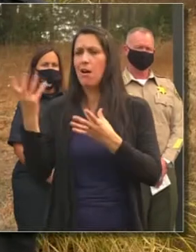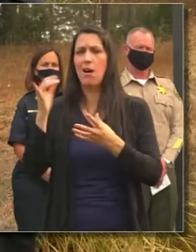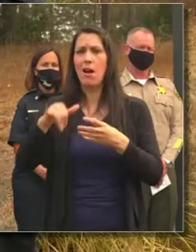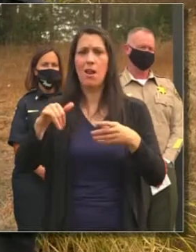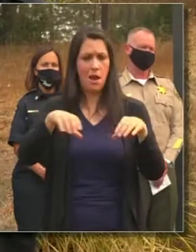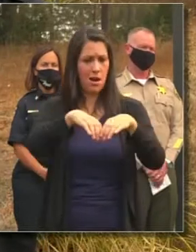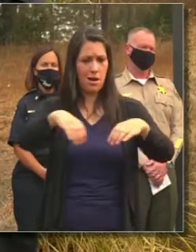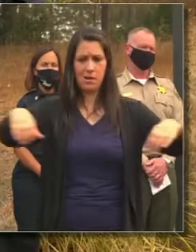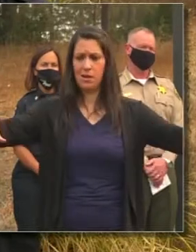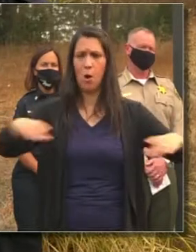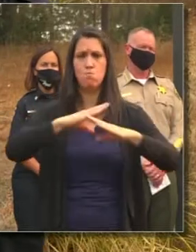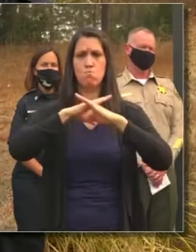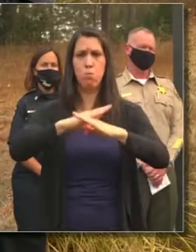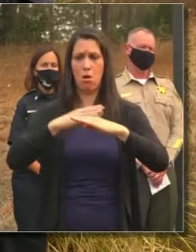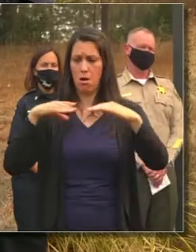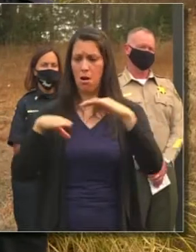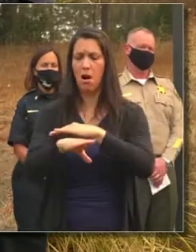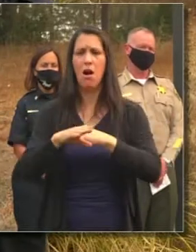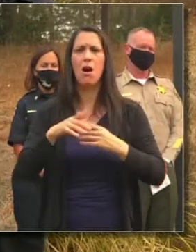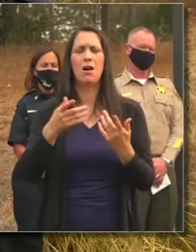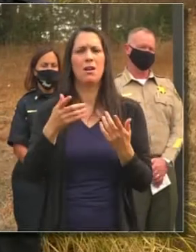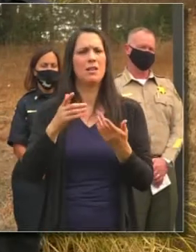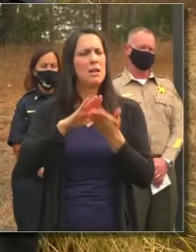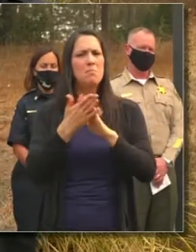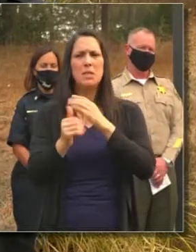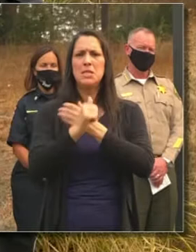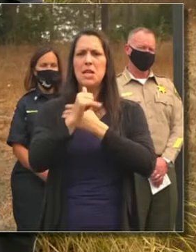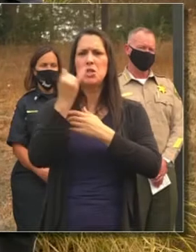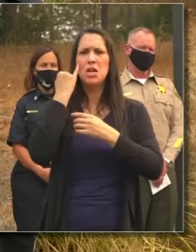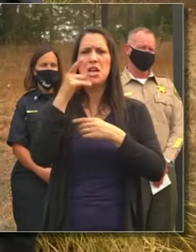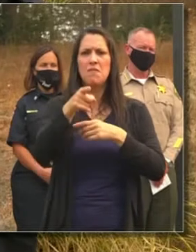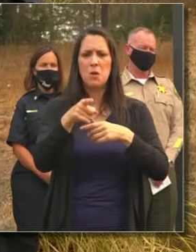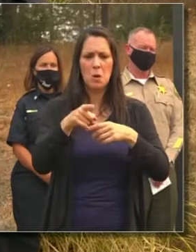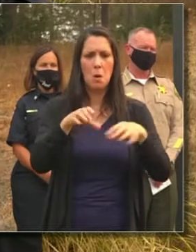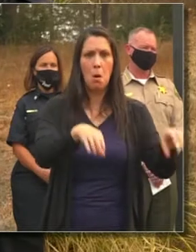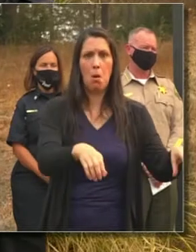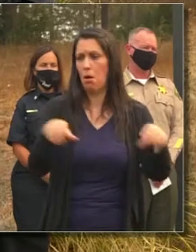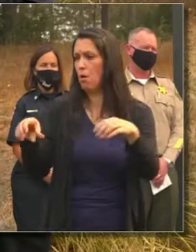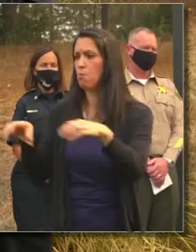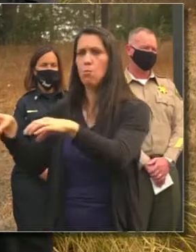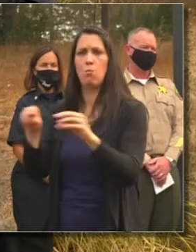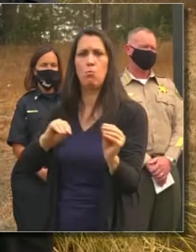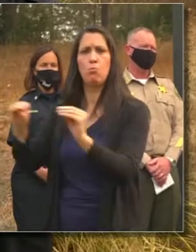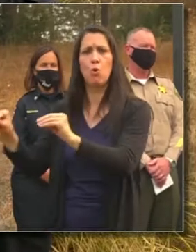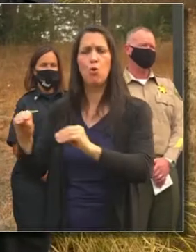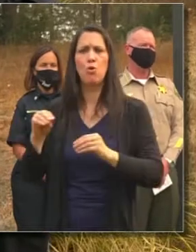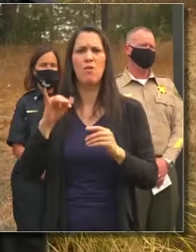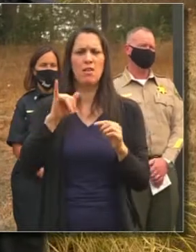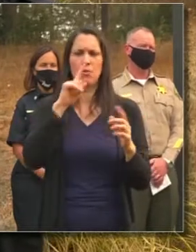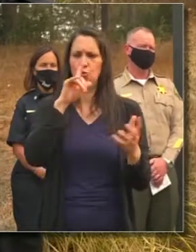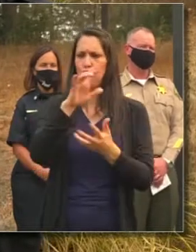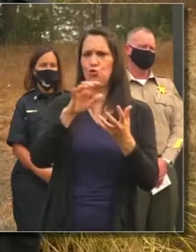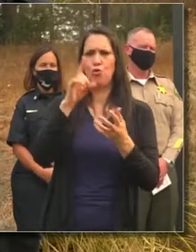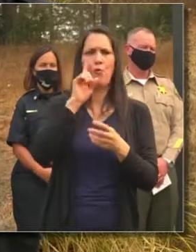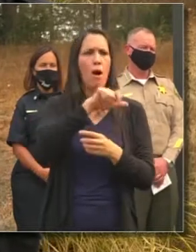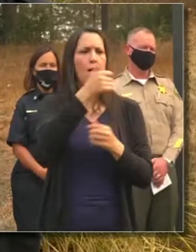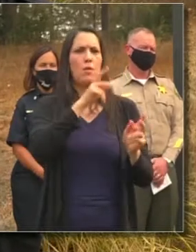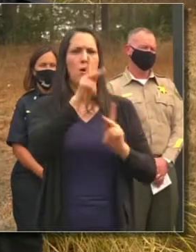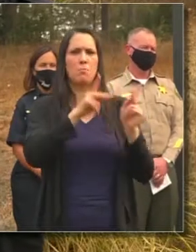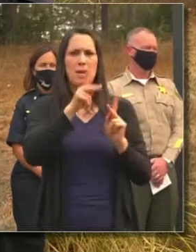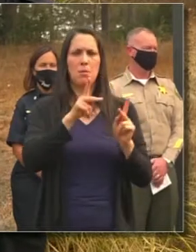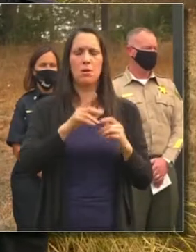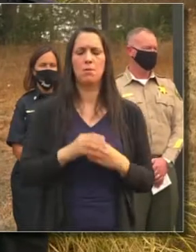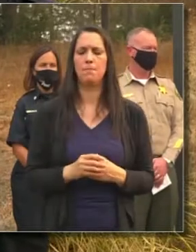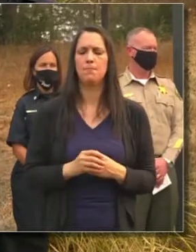barricadas porque es muy peligroso si se eliminan las barricadas y se desplazan porque confunden a otros residentes que podrían estar en el área